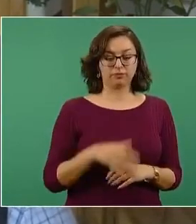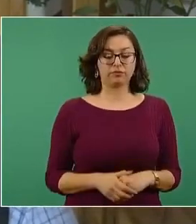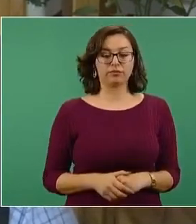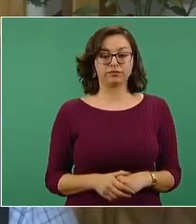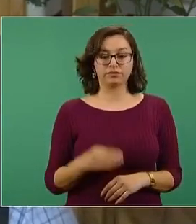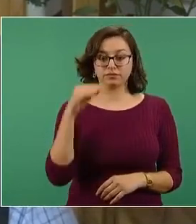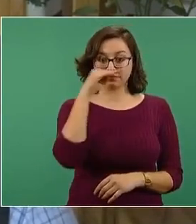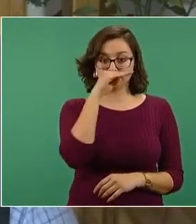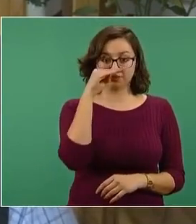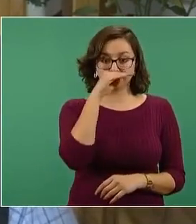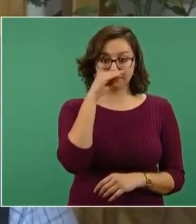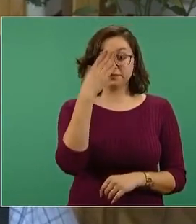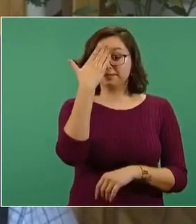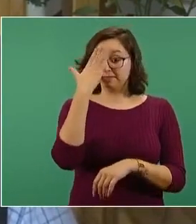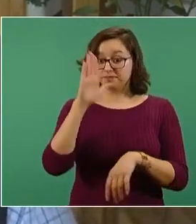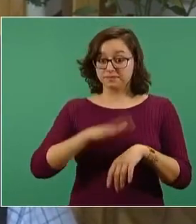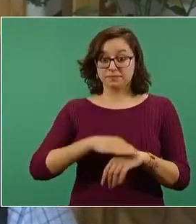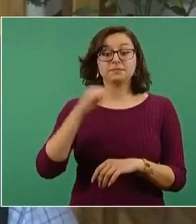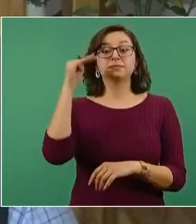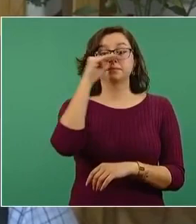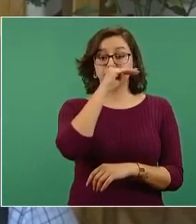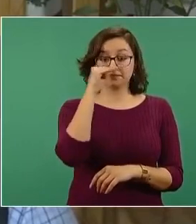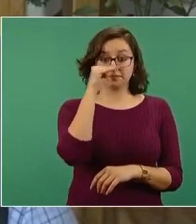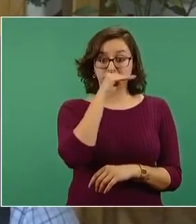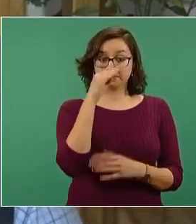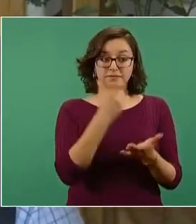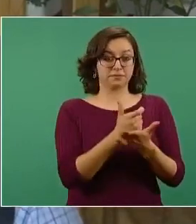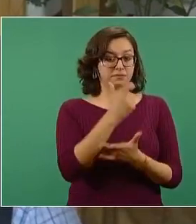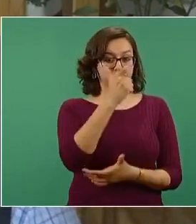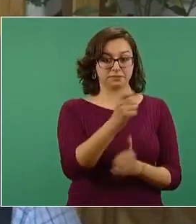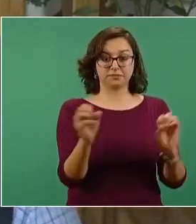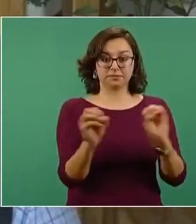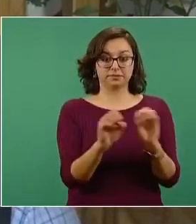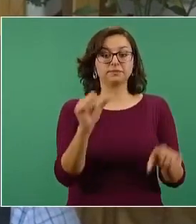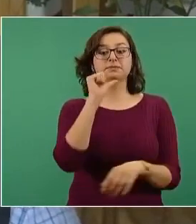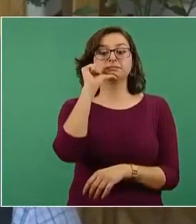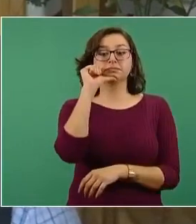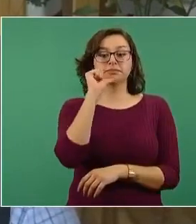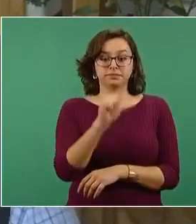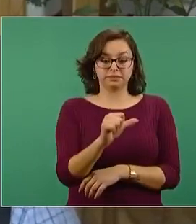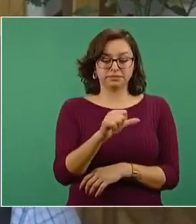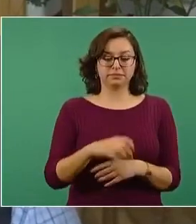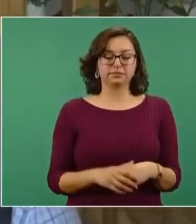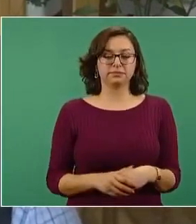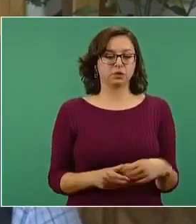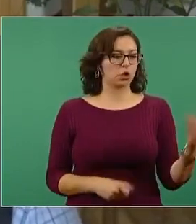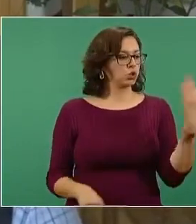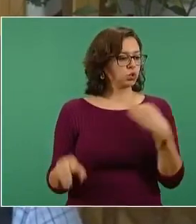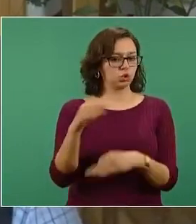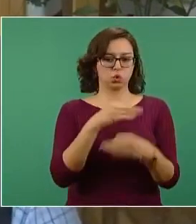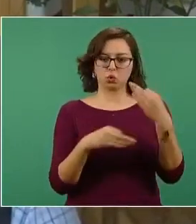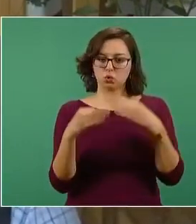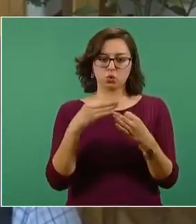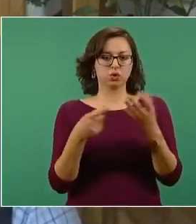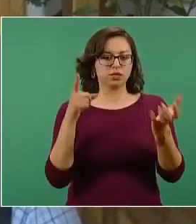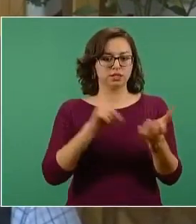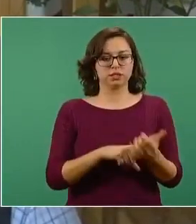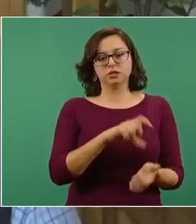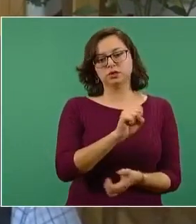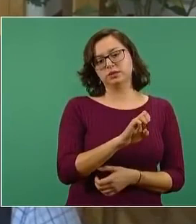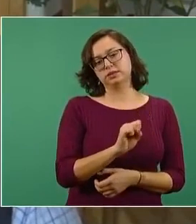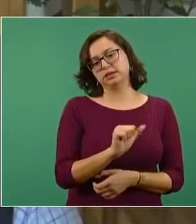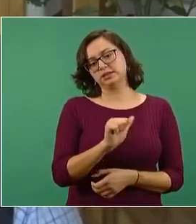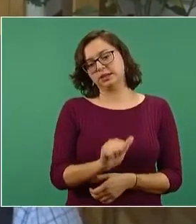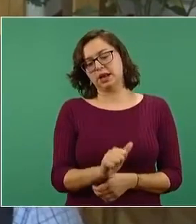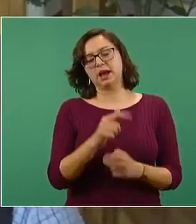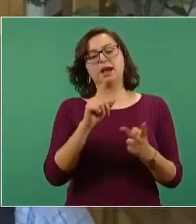además es gratuita. Recuerden, no debe de pagar un solo peso por ella. Toda la Secretaría de Salud y las dependencias federales